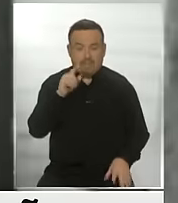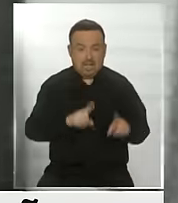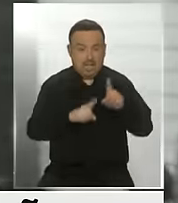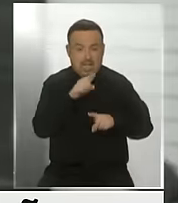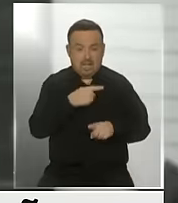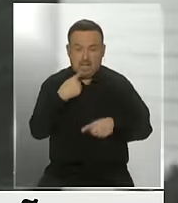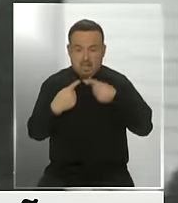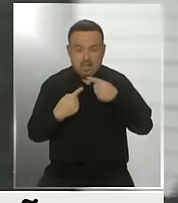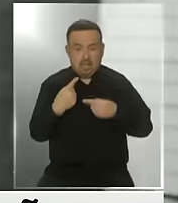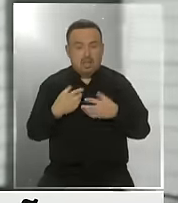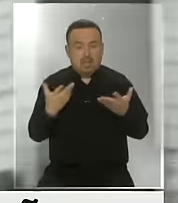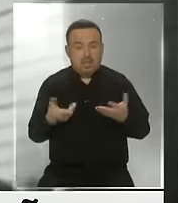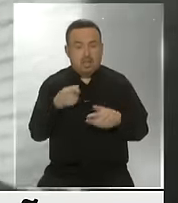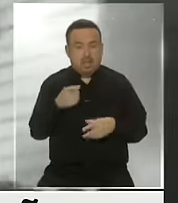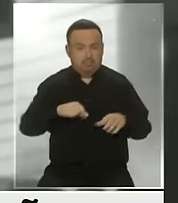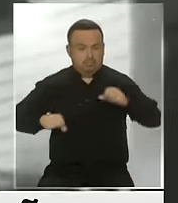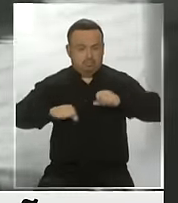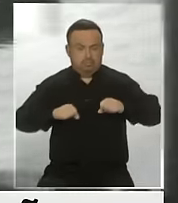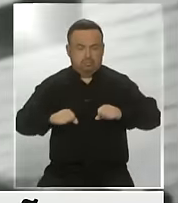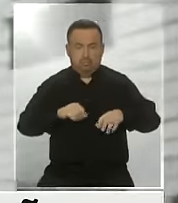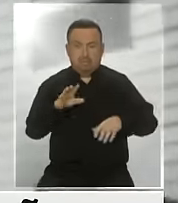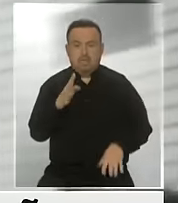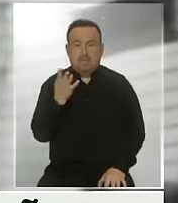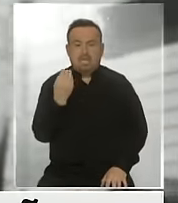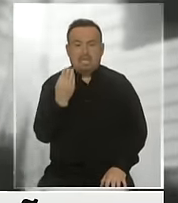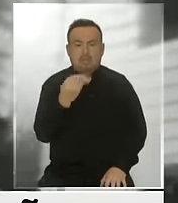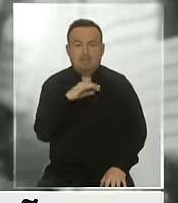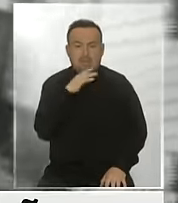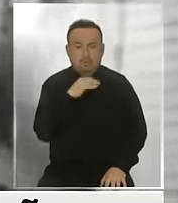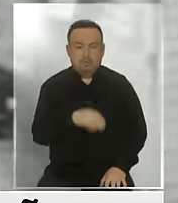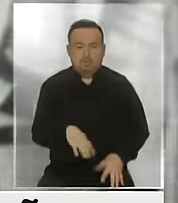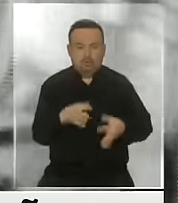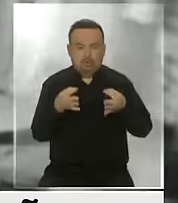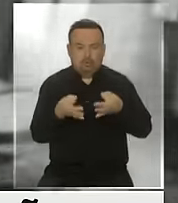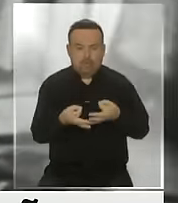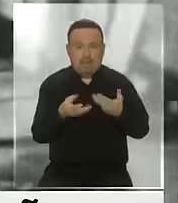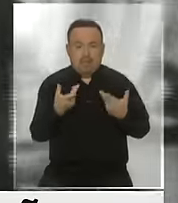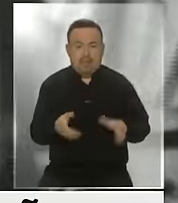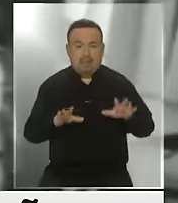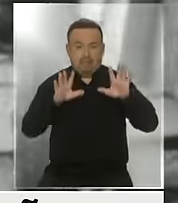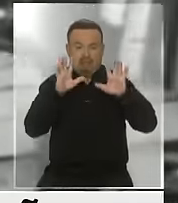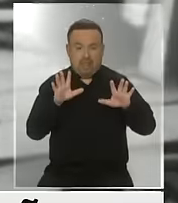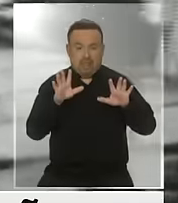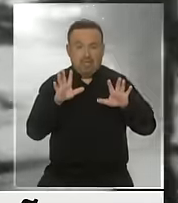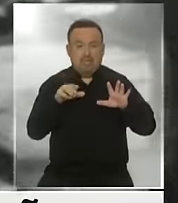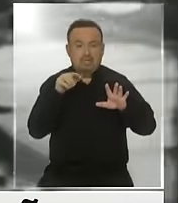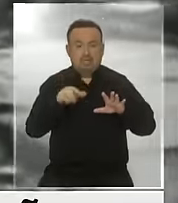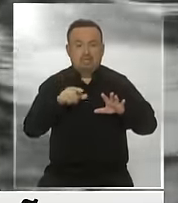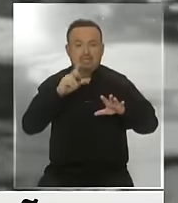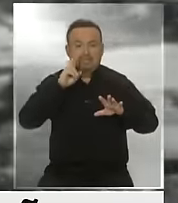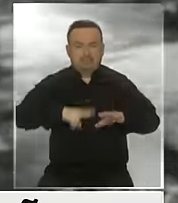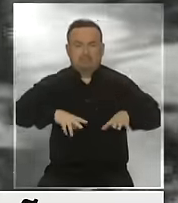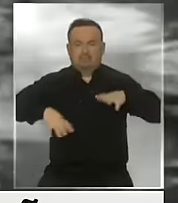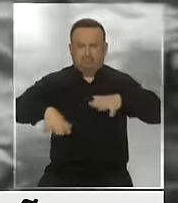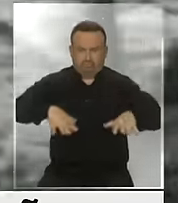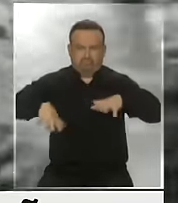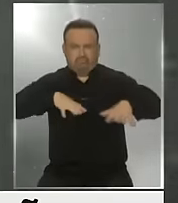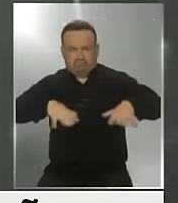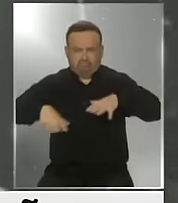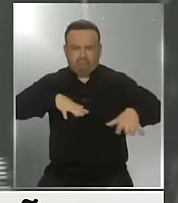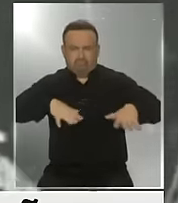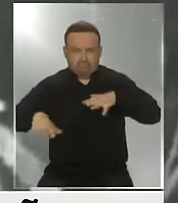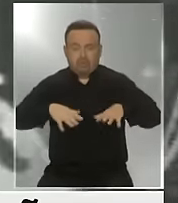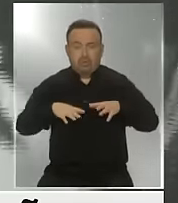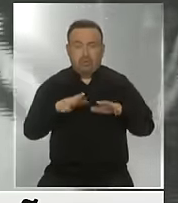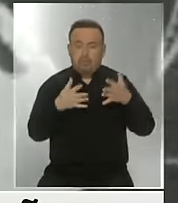Algunos relatos aseguran que el sismo duró 14 minutos en total, 10 de ellos sin que la tierra parara de temblar.